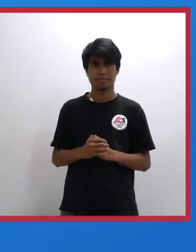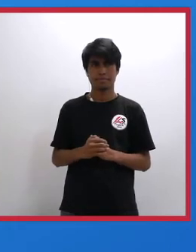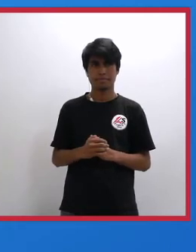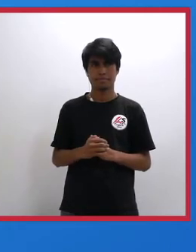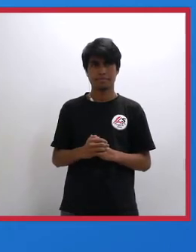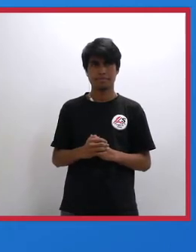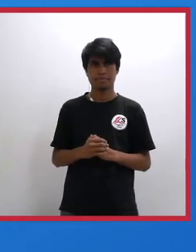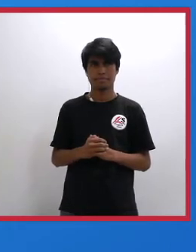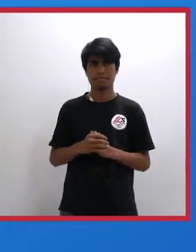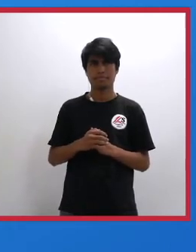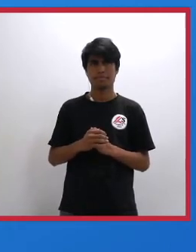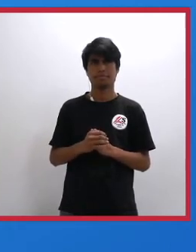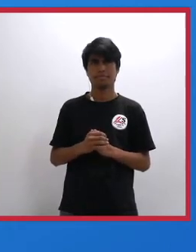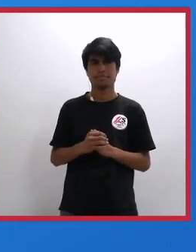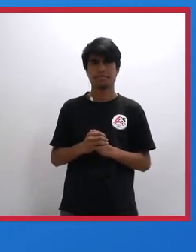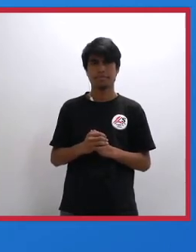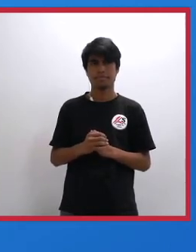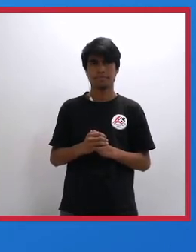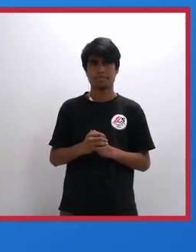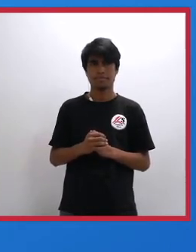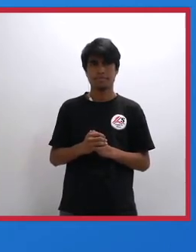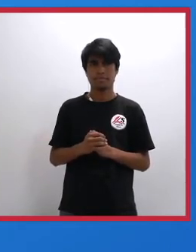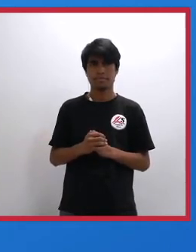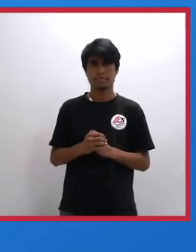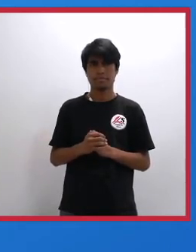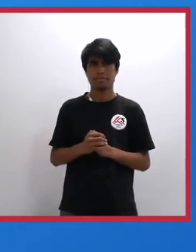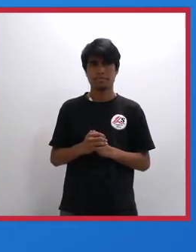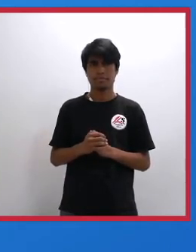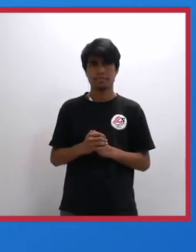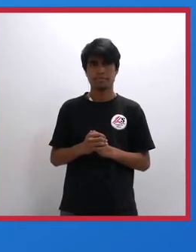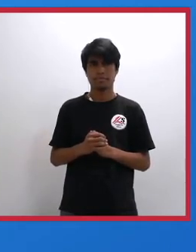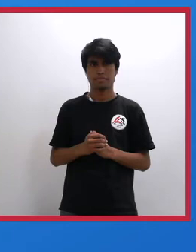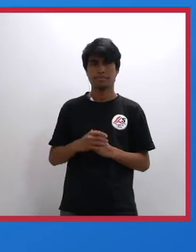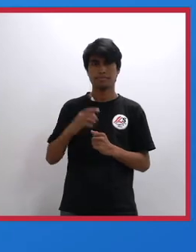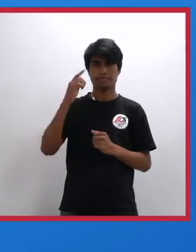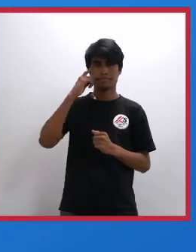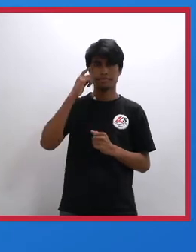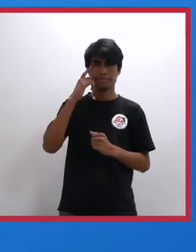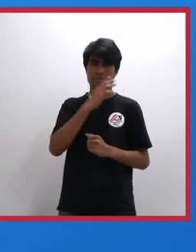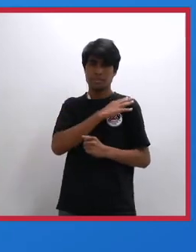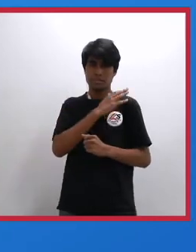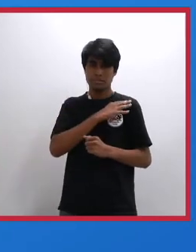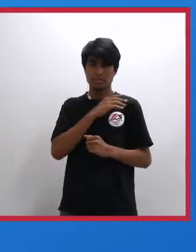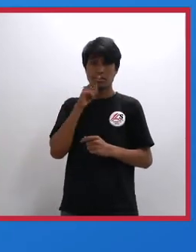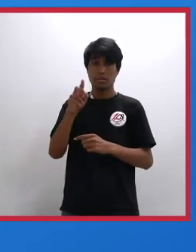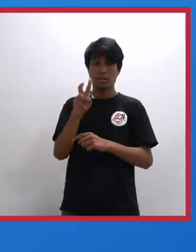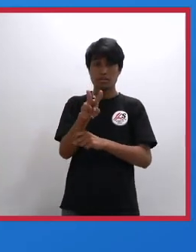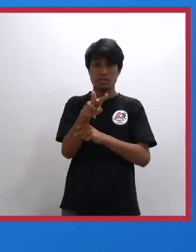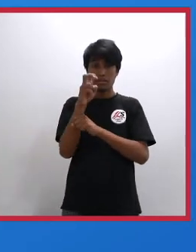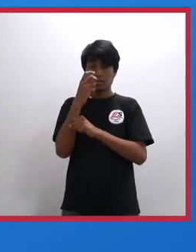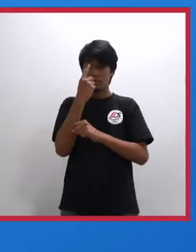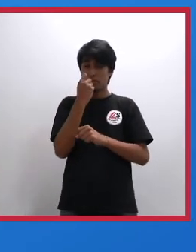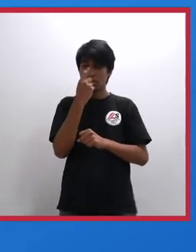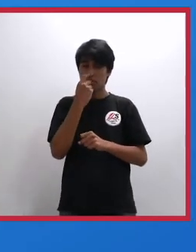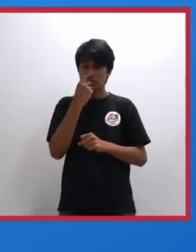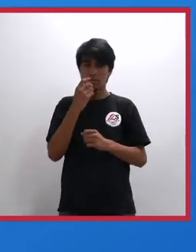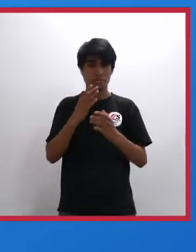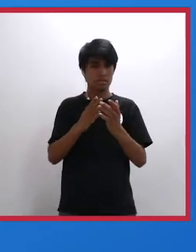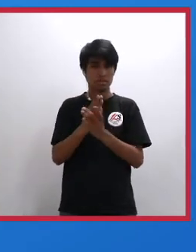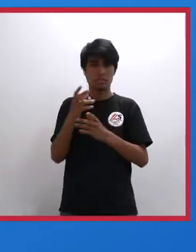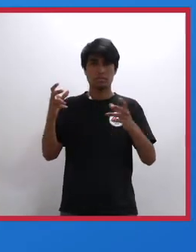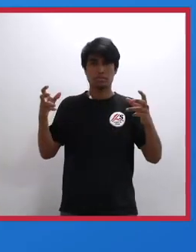de gestión de seguridad. Generalmente el ente ejecutor, el consultor y la JICA mantenemos